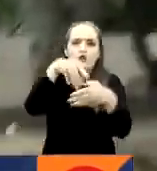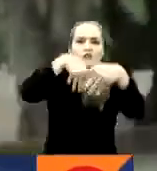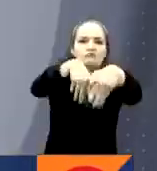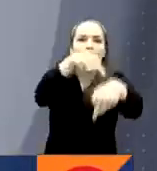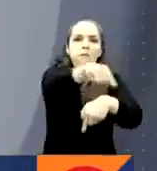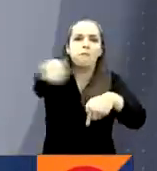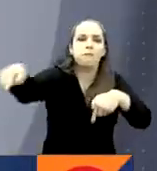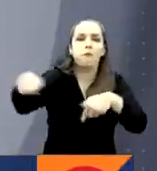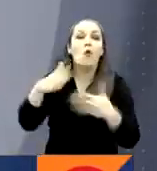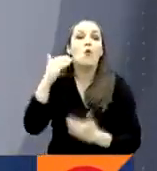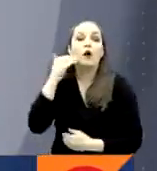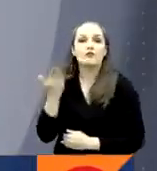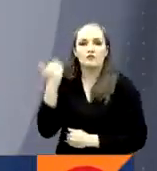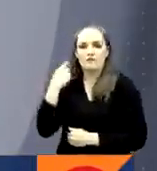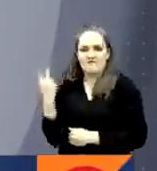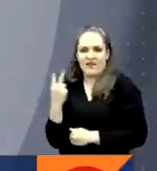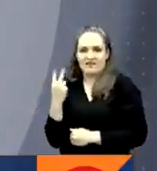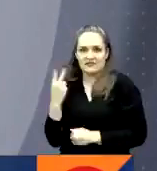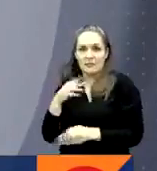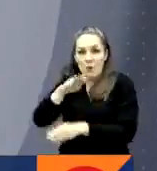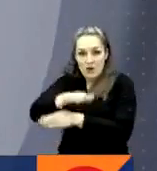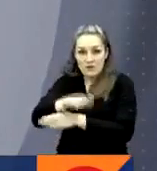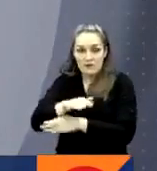Jardín el pasado viernes en horas de la tarde.